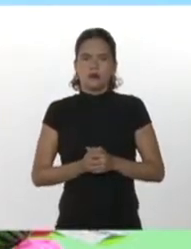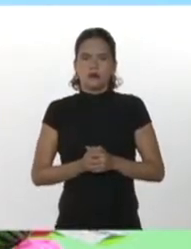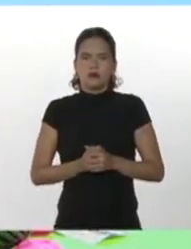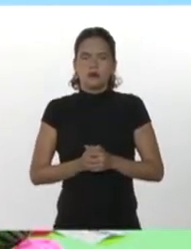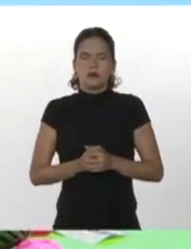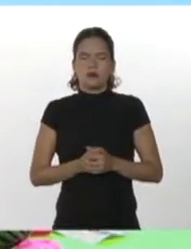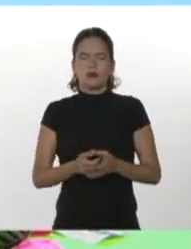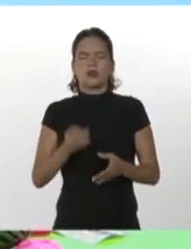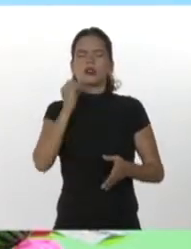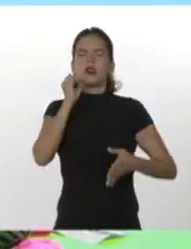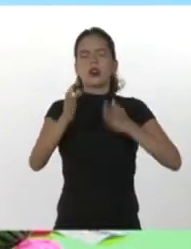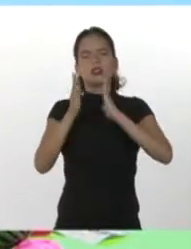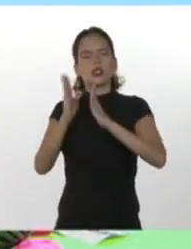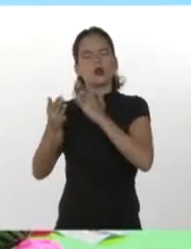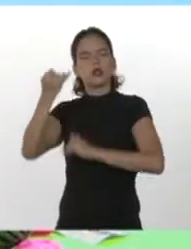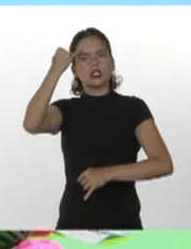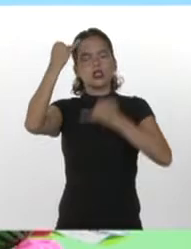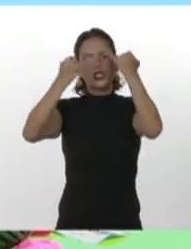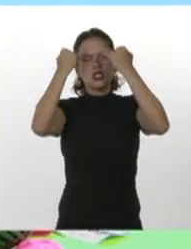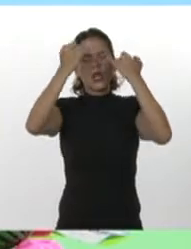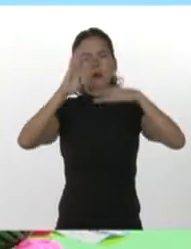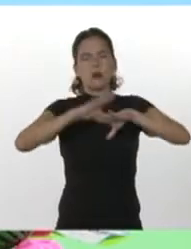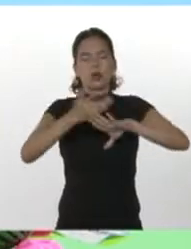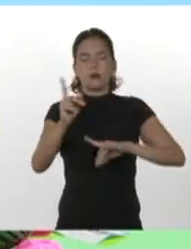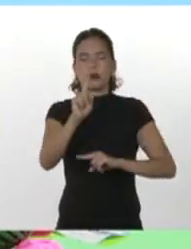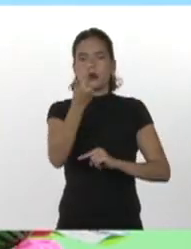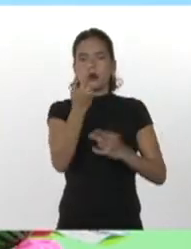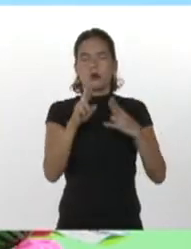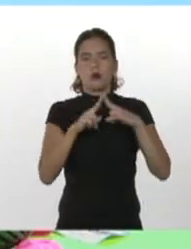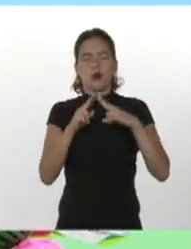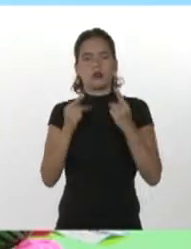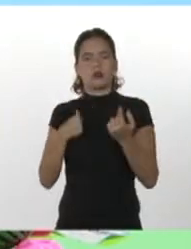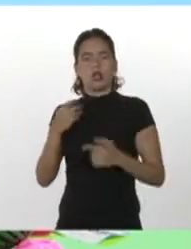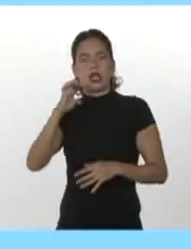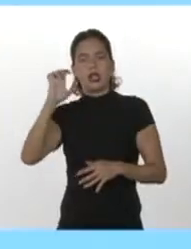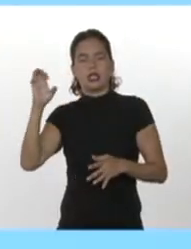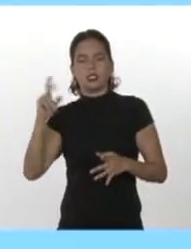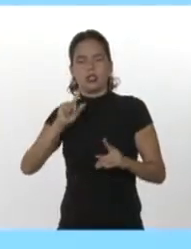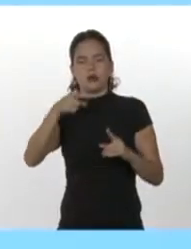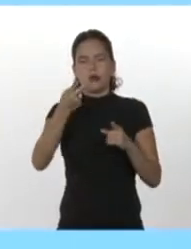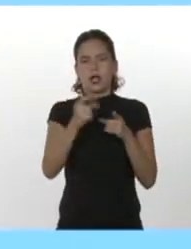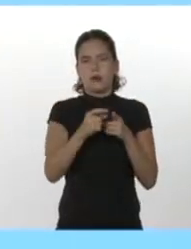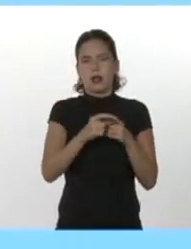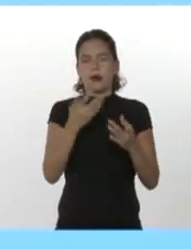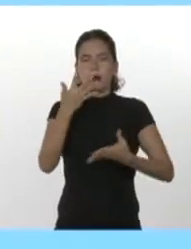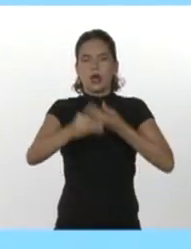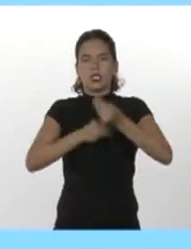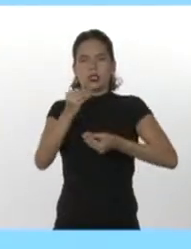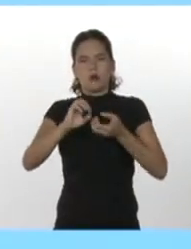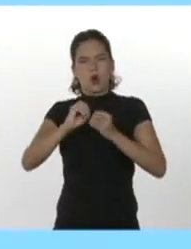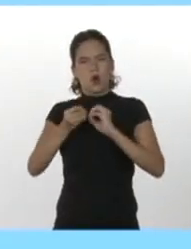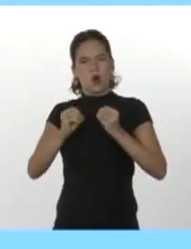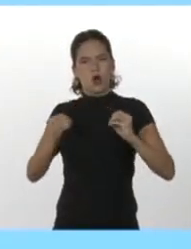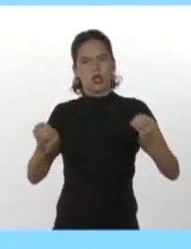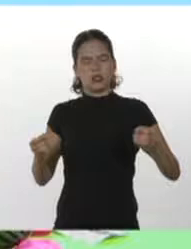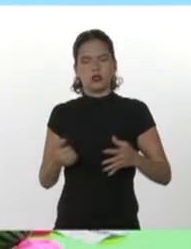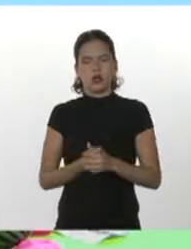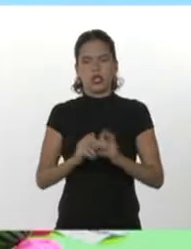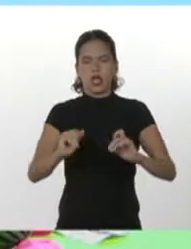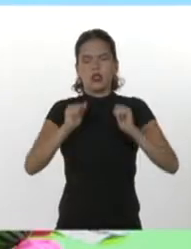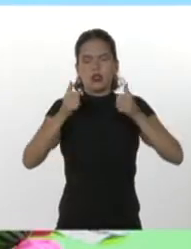este orden de ideas. ¿Por qué? Porque primero vamos a reconocer las letras, luego las palabras y luego formamos oraciones